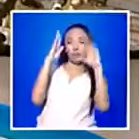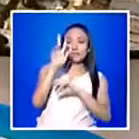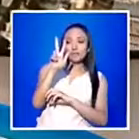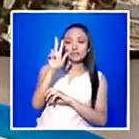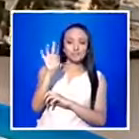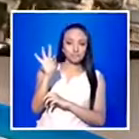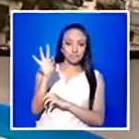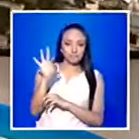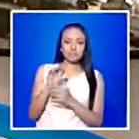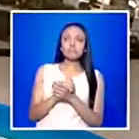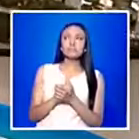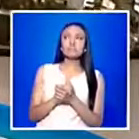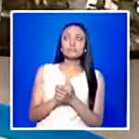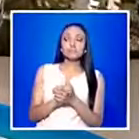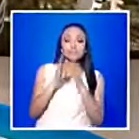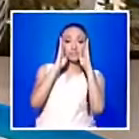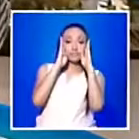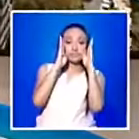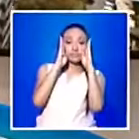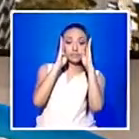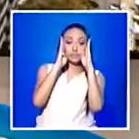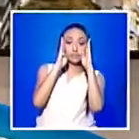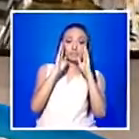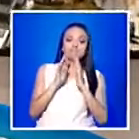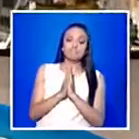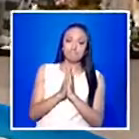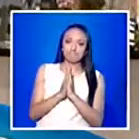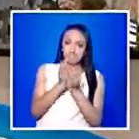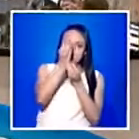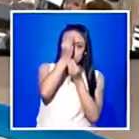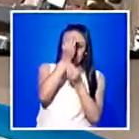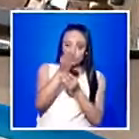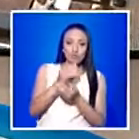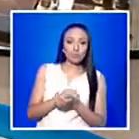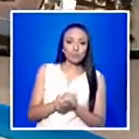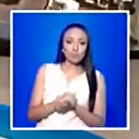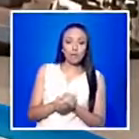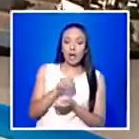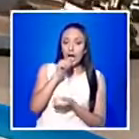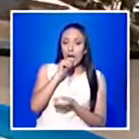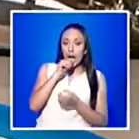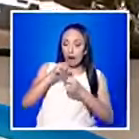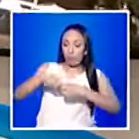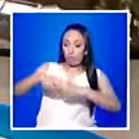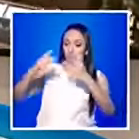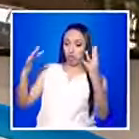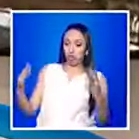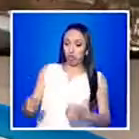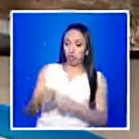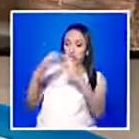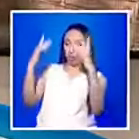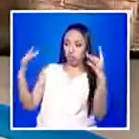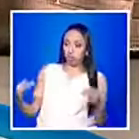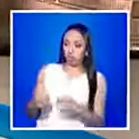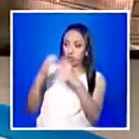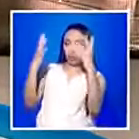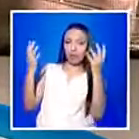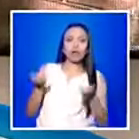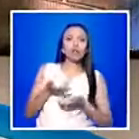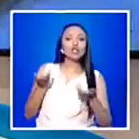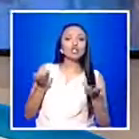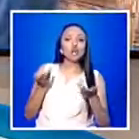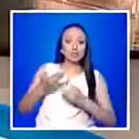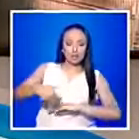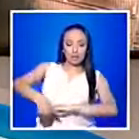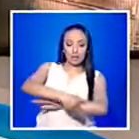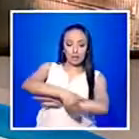8:39 y mucha atención en este momento porque tenemos que reportar que el agua se está desbordando y se está desperdiciando en la calle Machala. Esto es en el